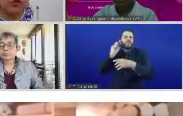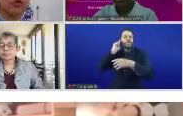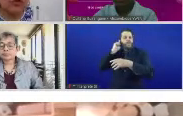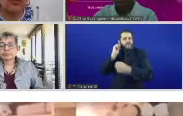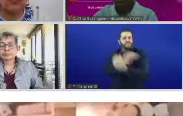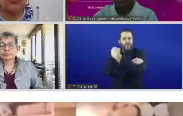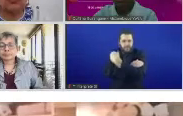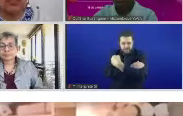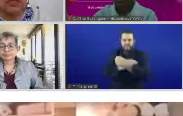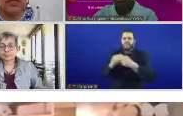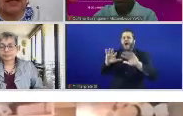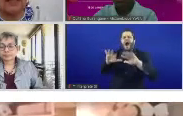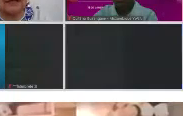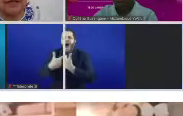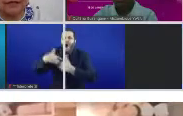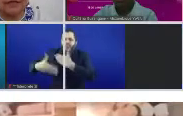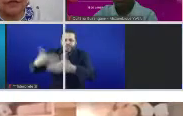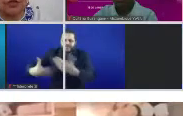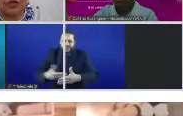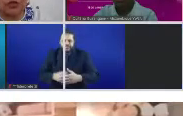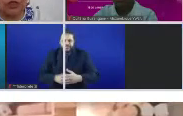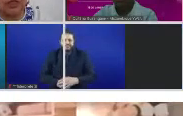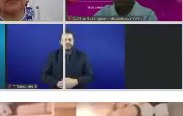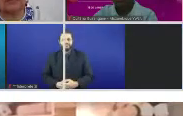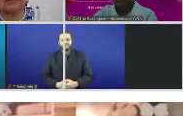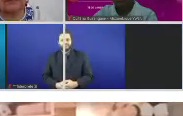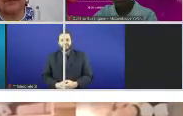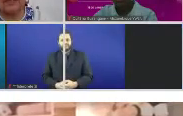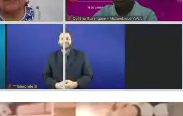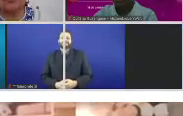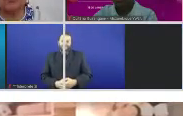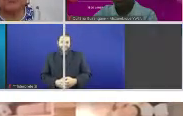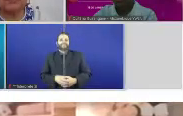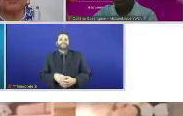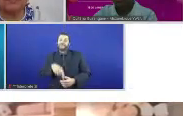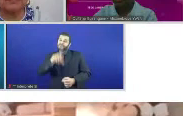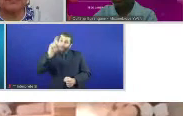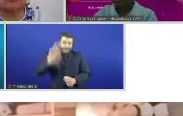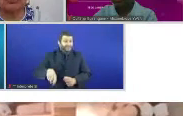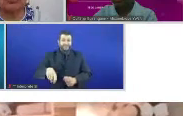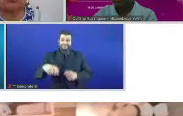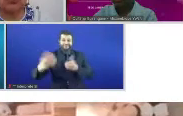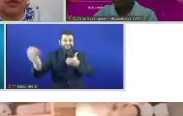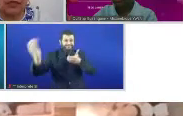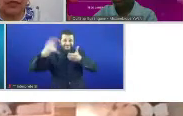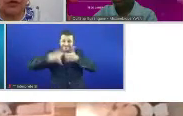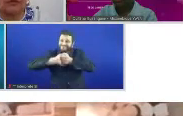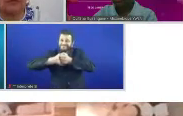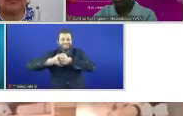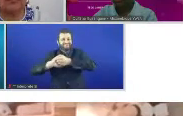Necesitamos mucha alianza sólida, porque se necesita apoyo